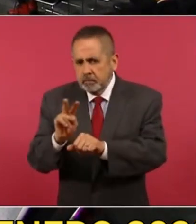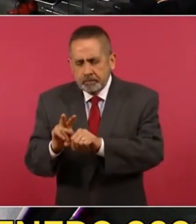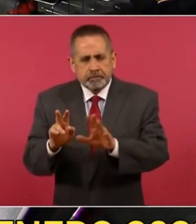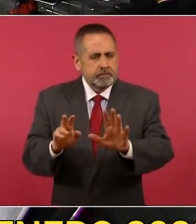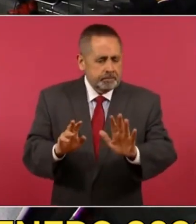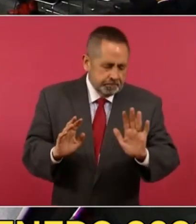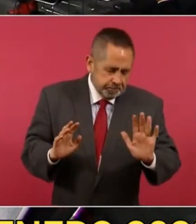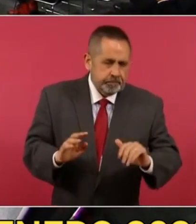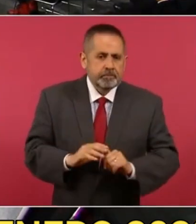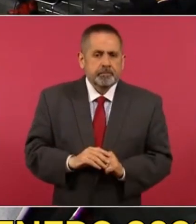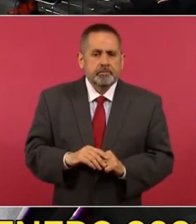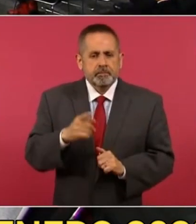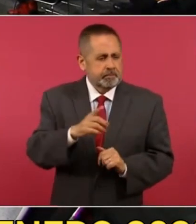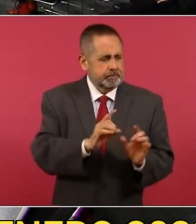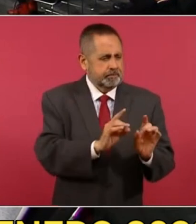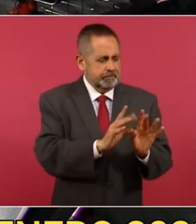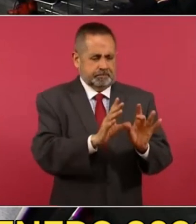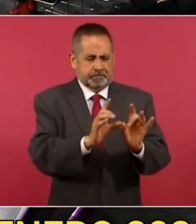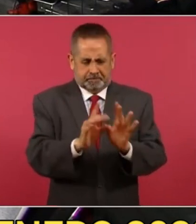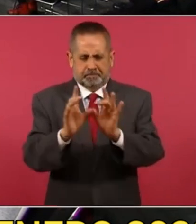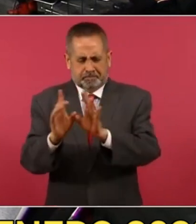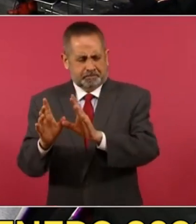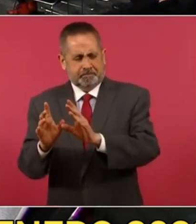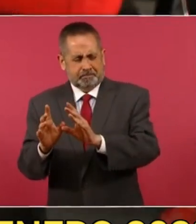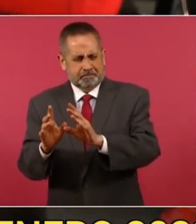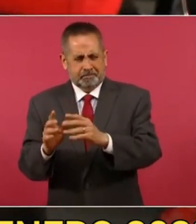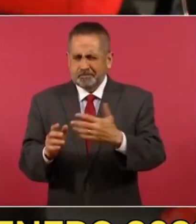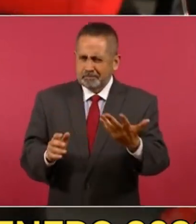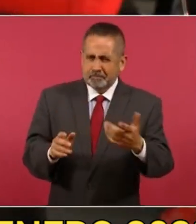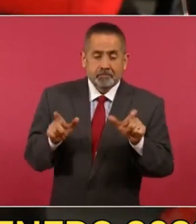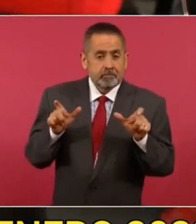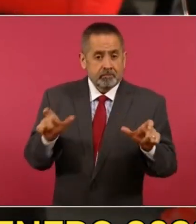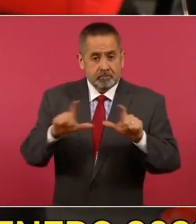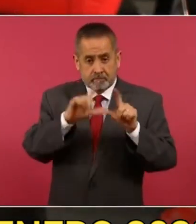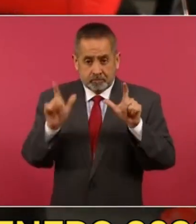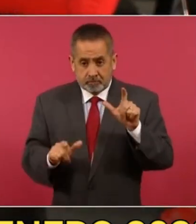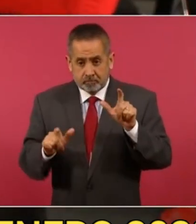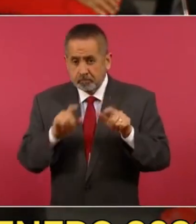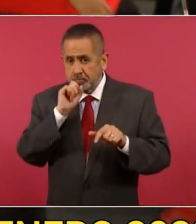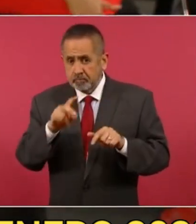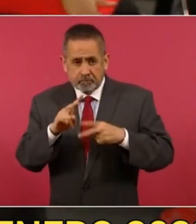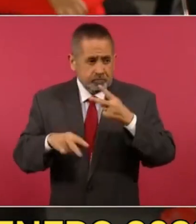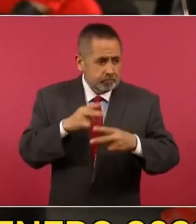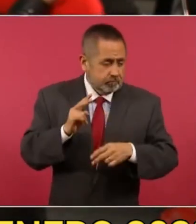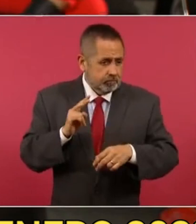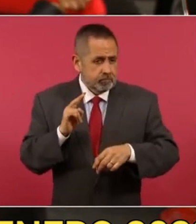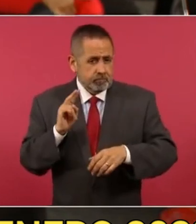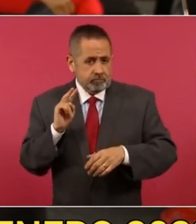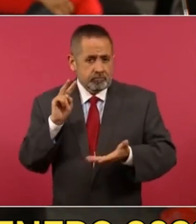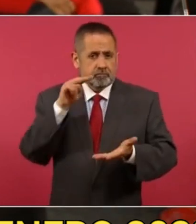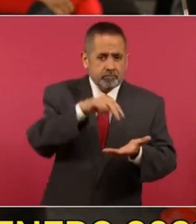estos episodios fuera de lo normal, también la Guardia Nacional va a asumir tareas